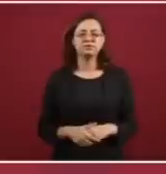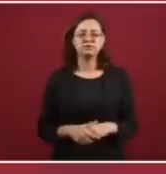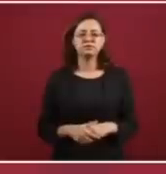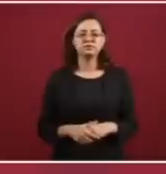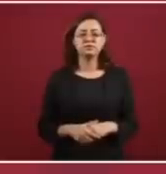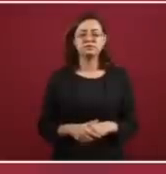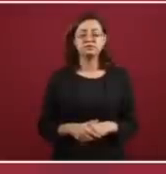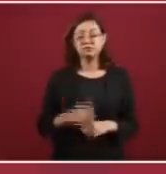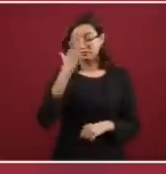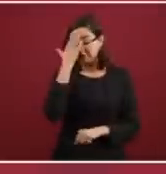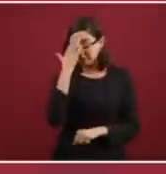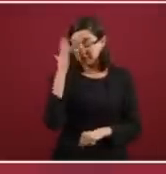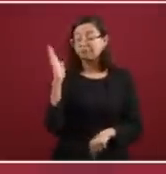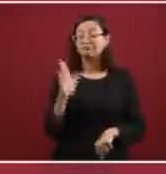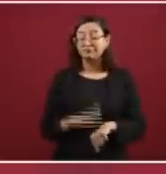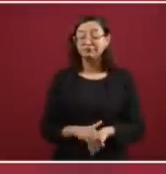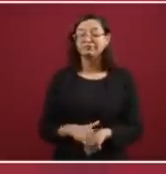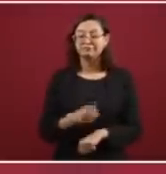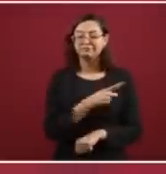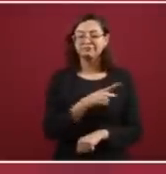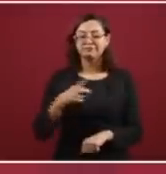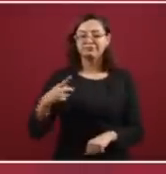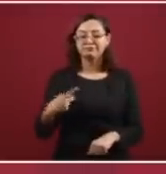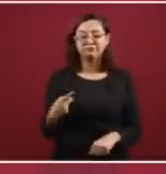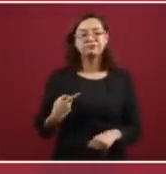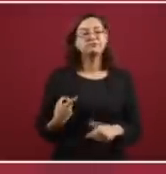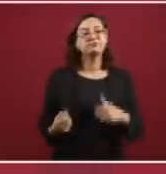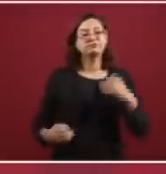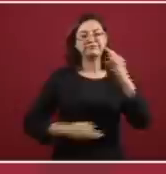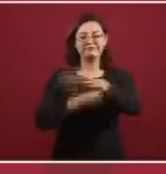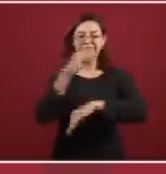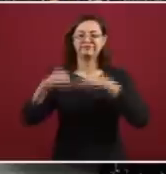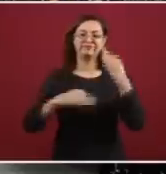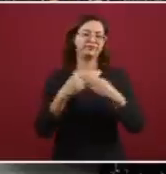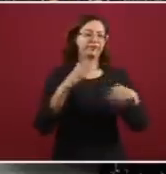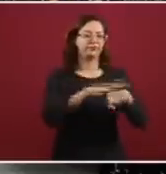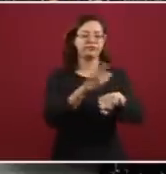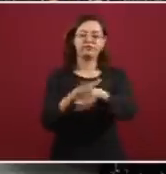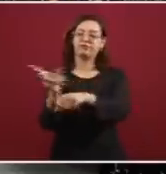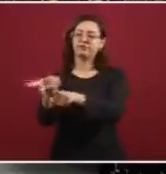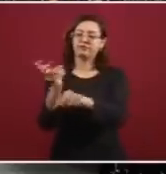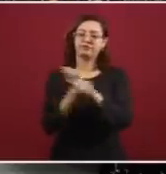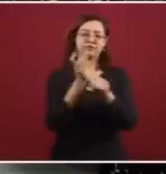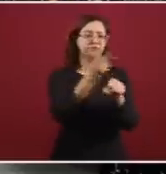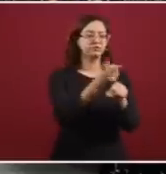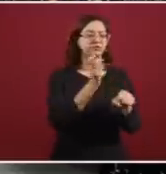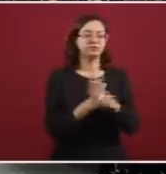olvidar. Entonces están invitados el miércoles,